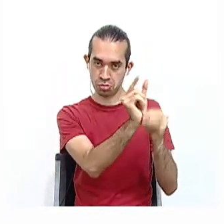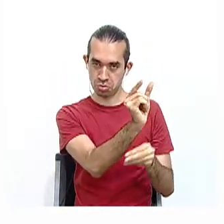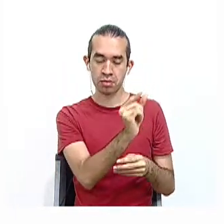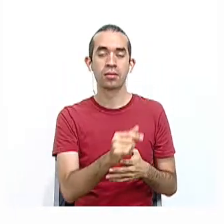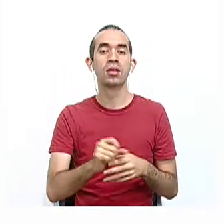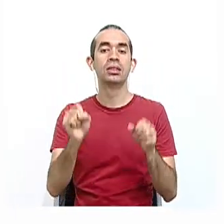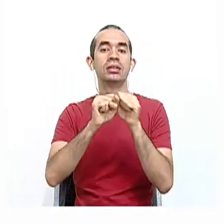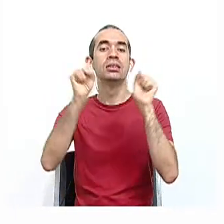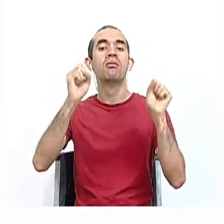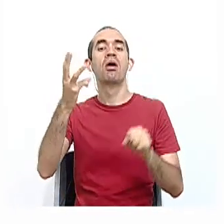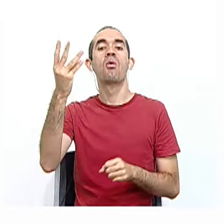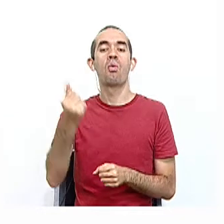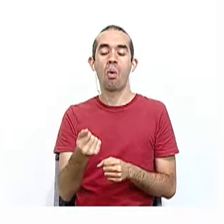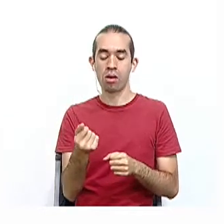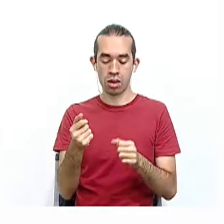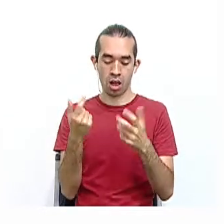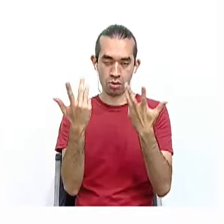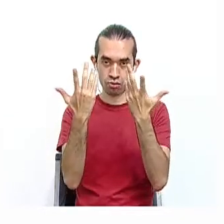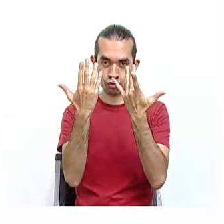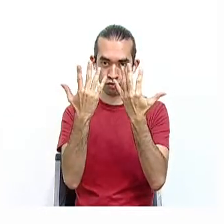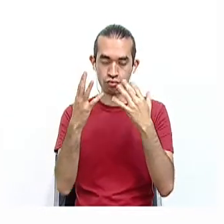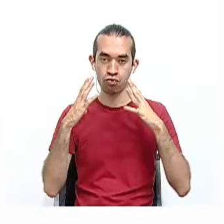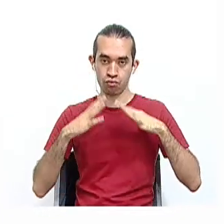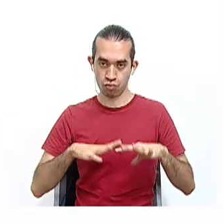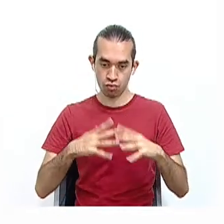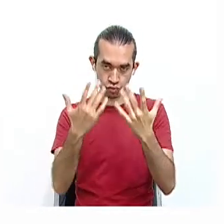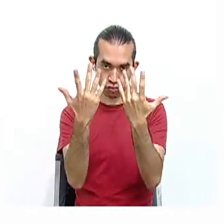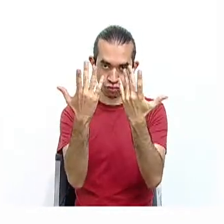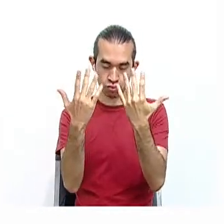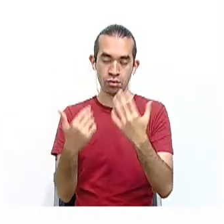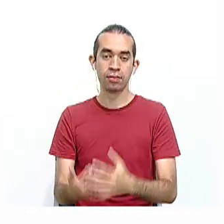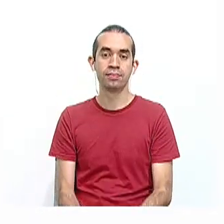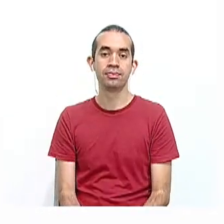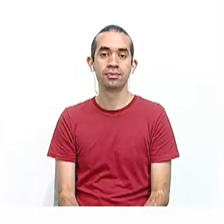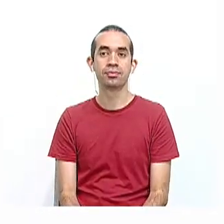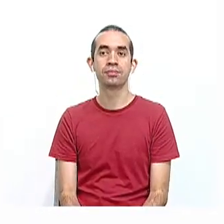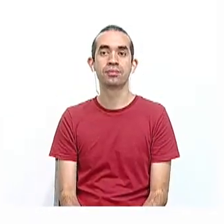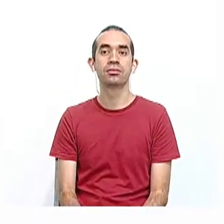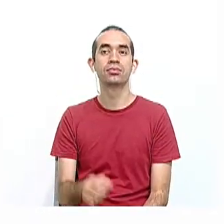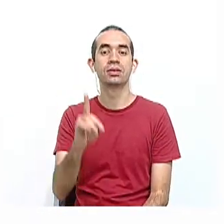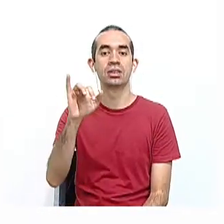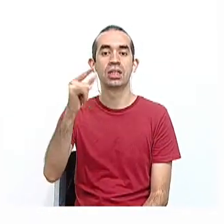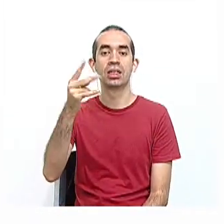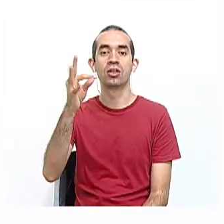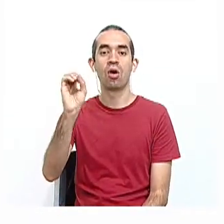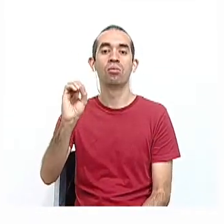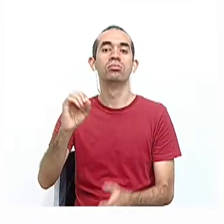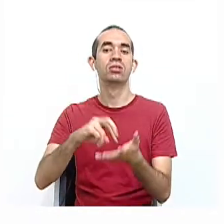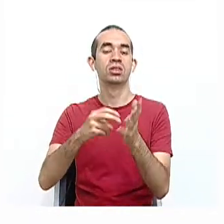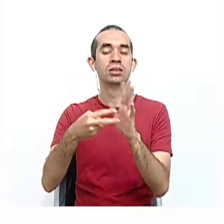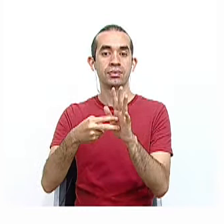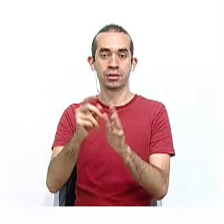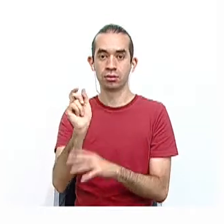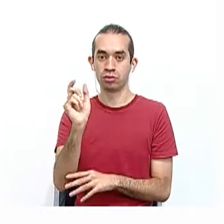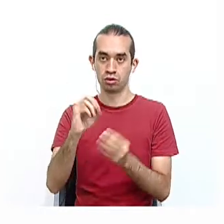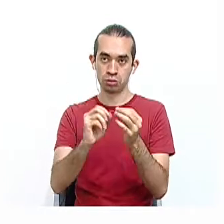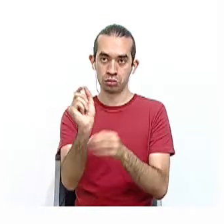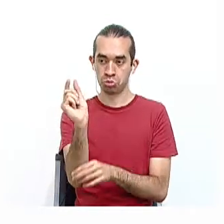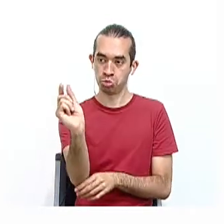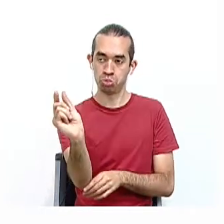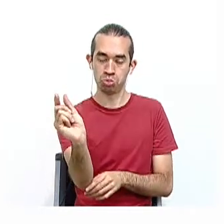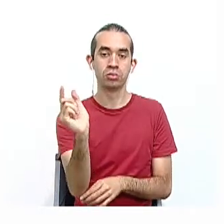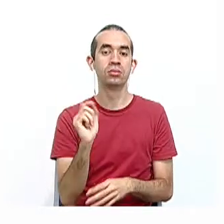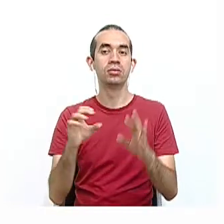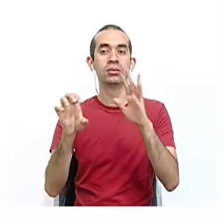recuento basados en la anatomía, en los dedos de la mano. Dígito es un número que puede expresarse con una sola cifra,